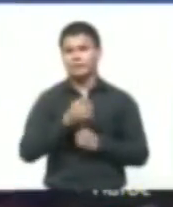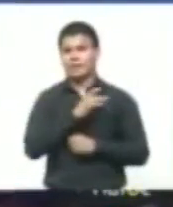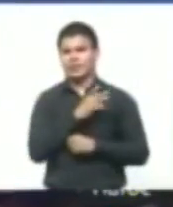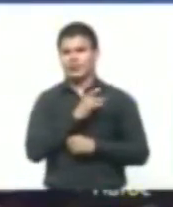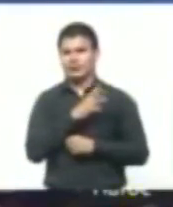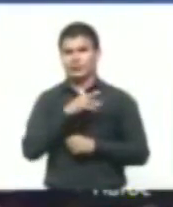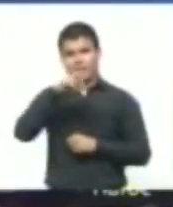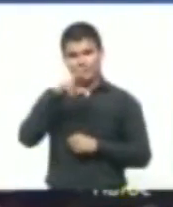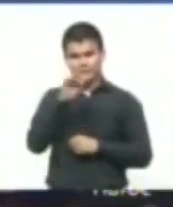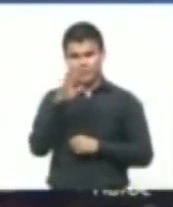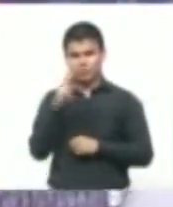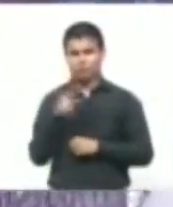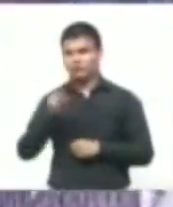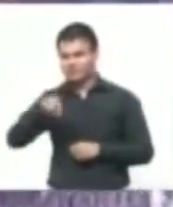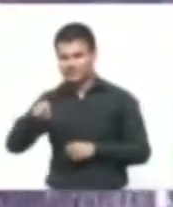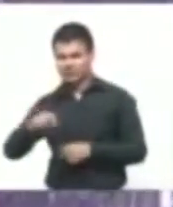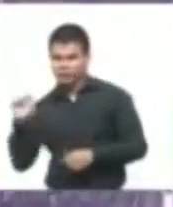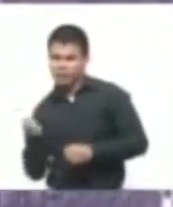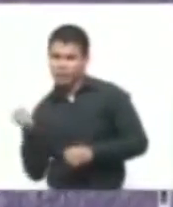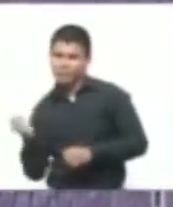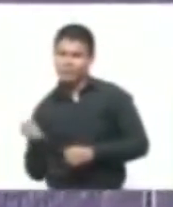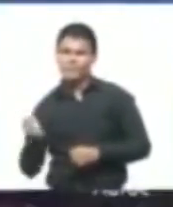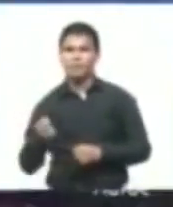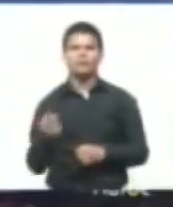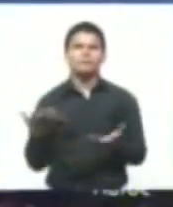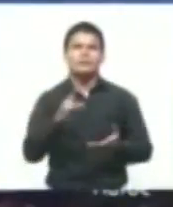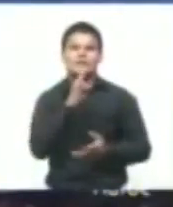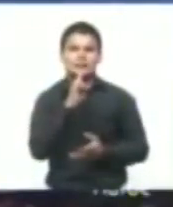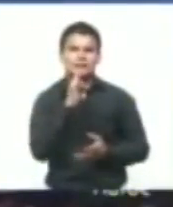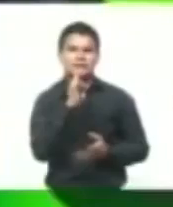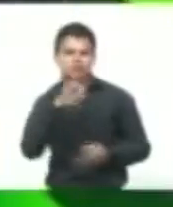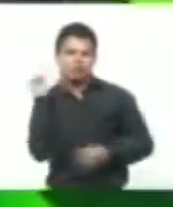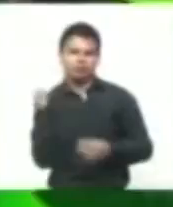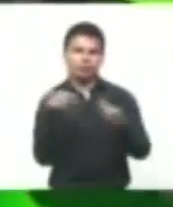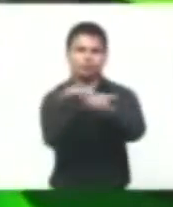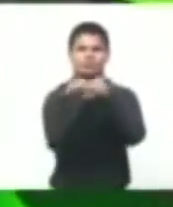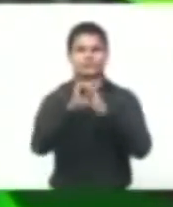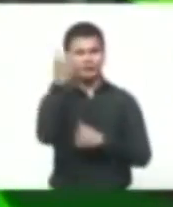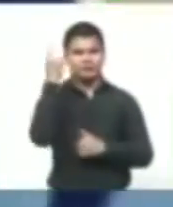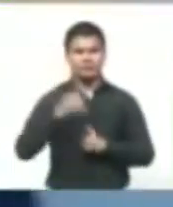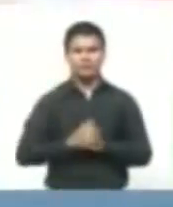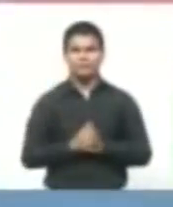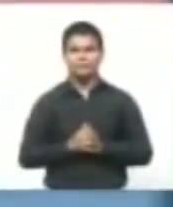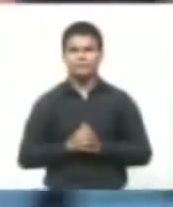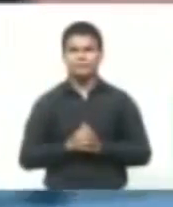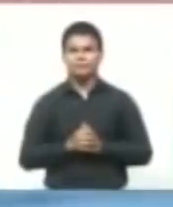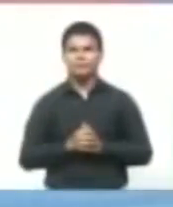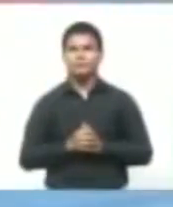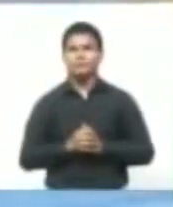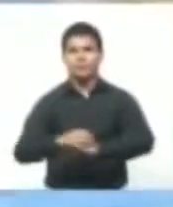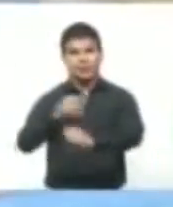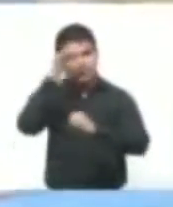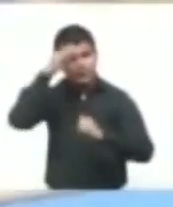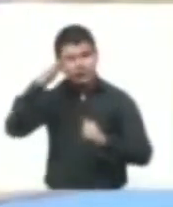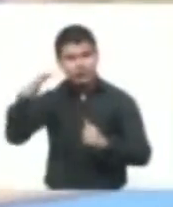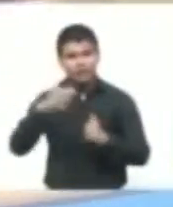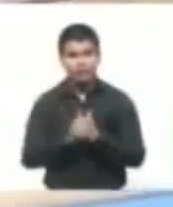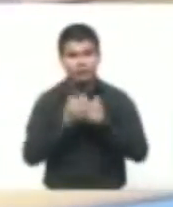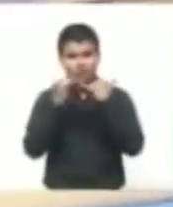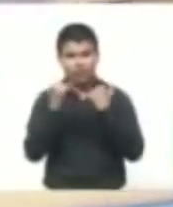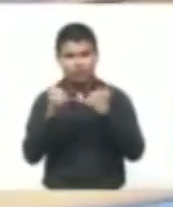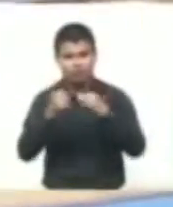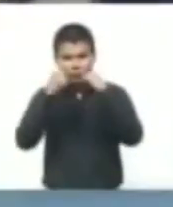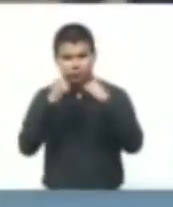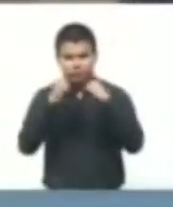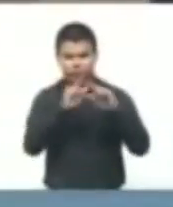argentino necesitó tres parciales para eliminar al estadounidense Francis Tiafoe. En Cartagena se prendió el ambiente previo al